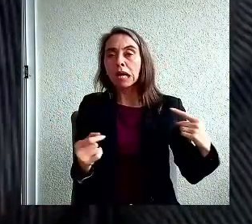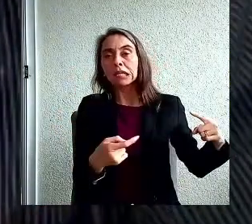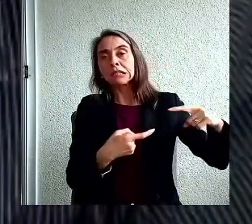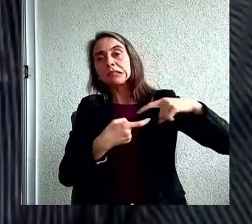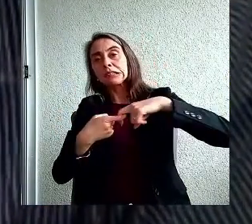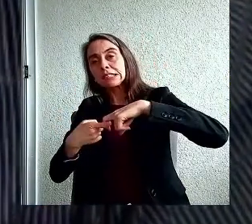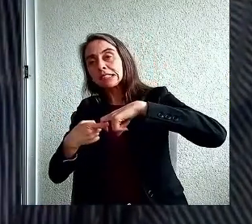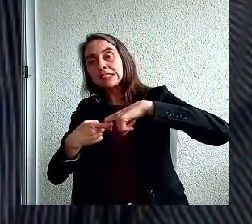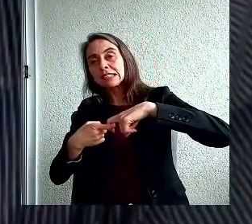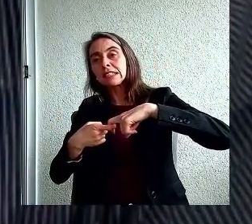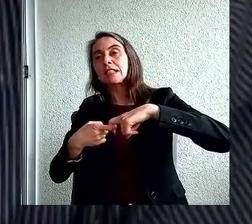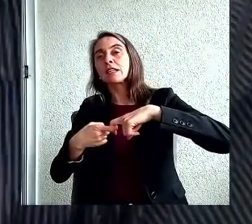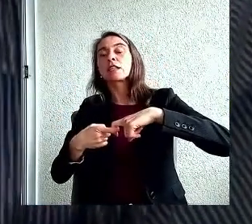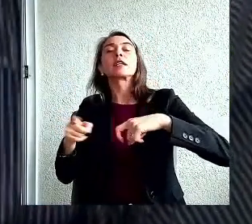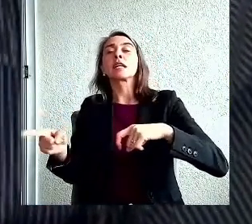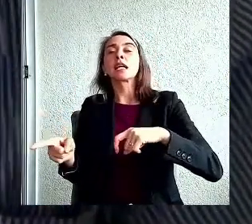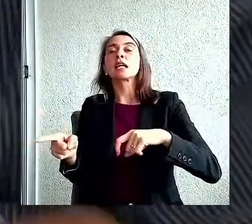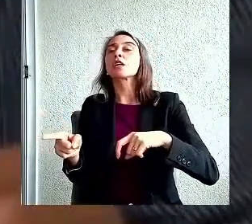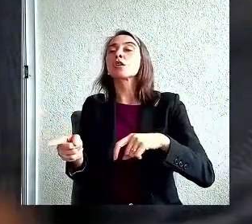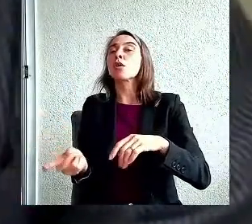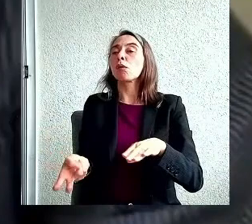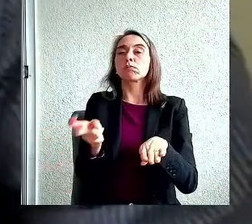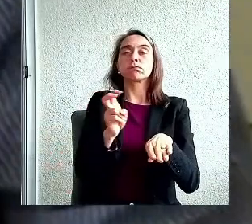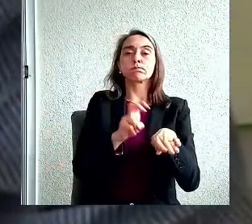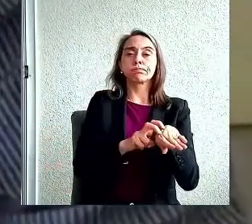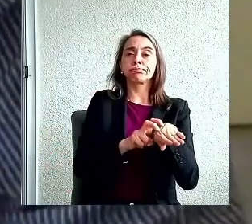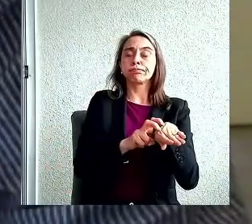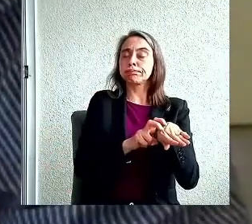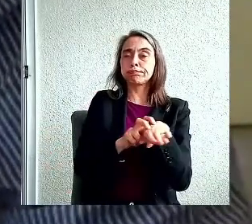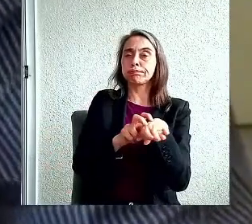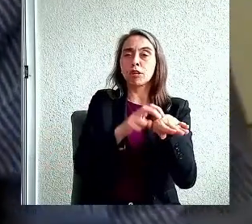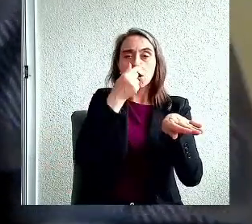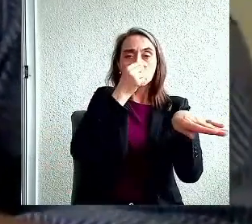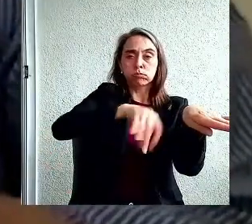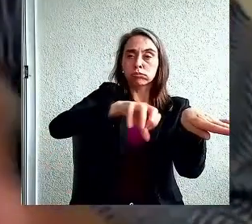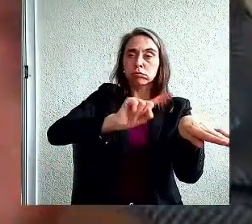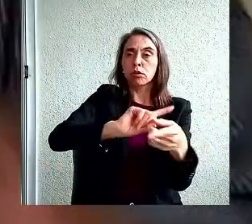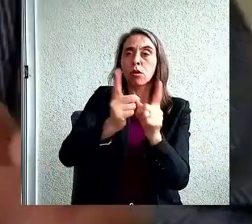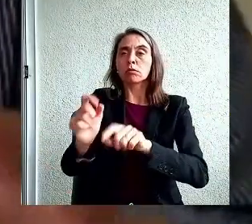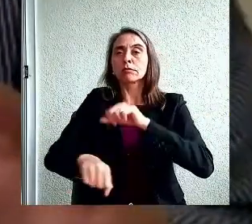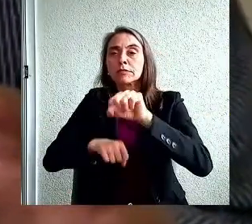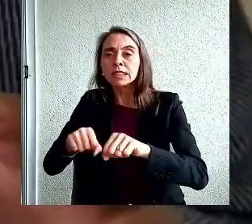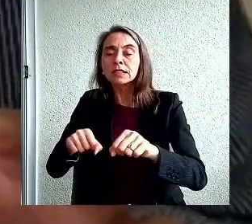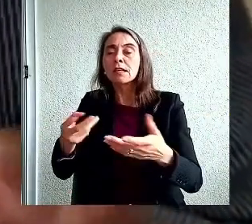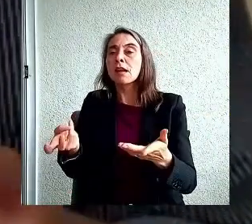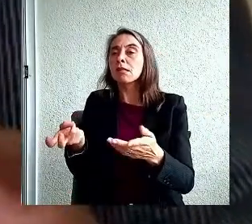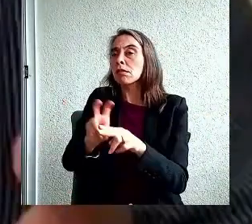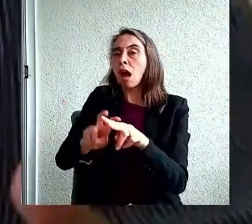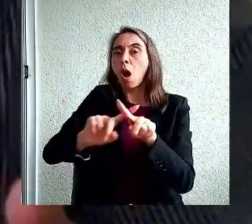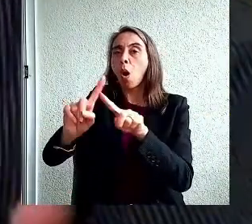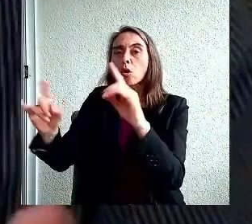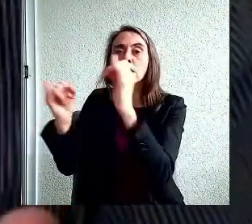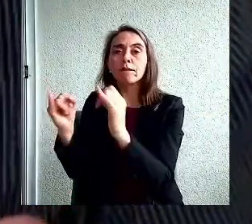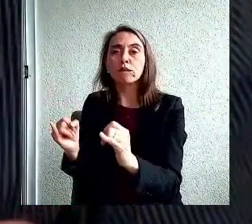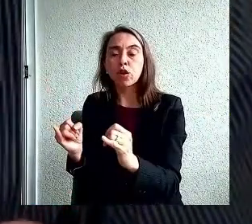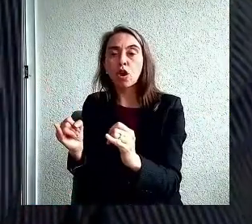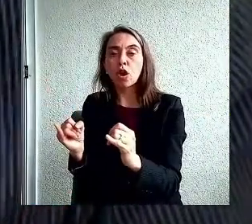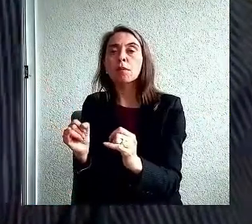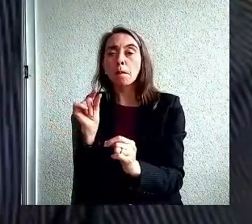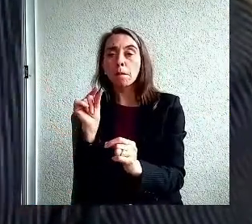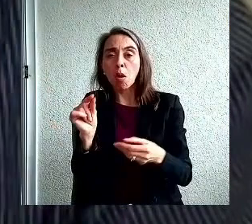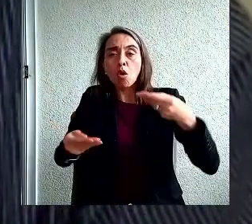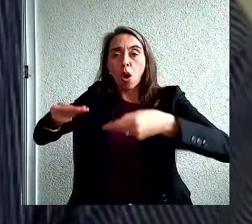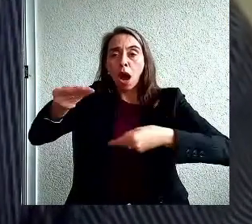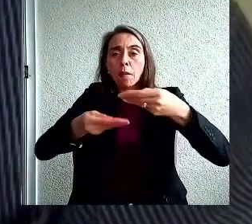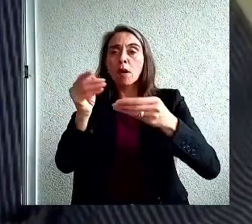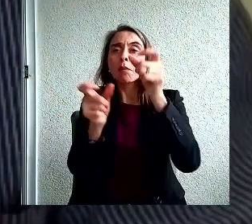fijas, pero que obviamente hay mucha gente que se siente muy desilusionada cuando hace esfuerzo, cuando trata de reciclar, cuando